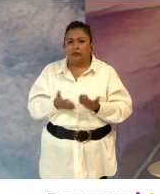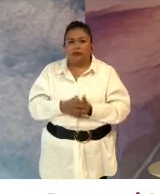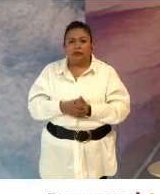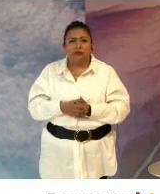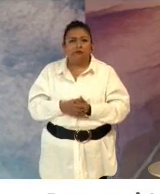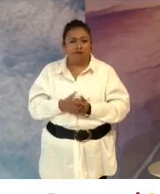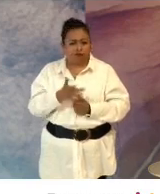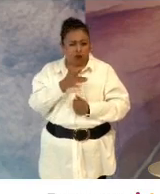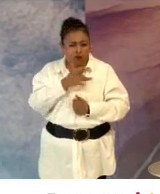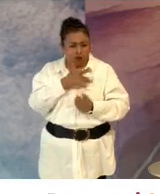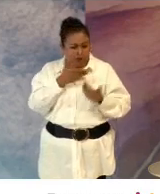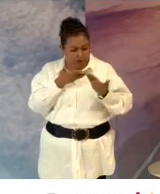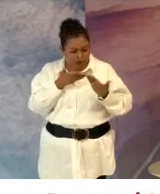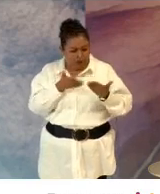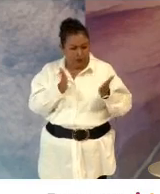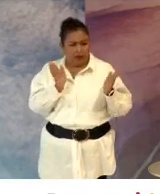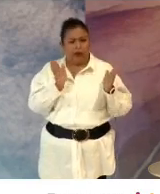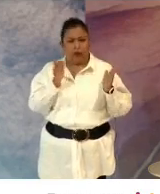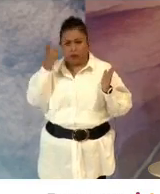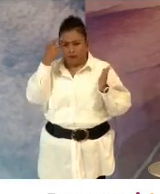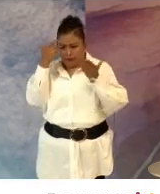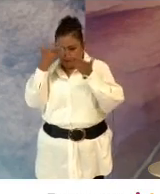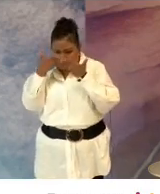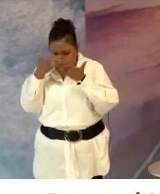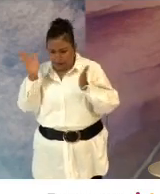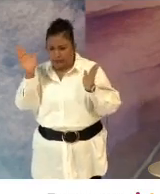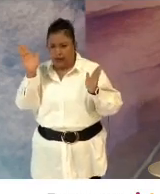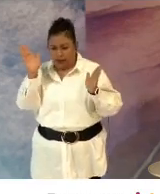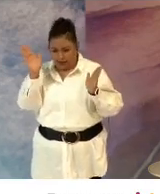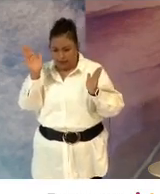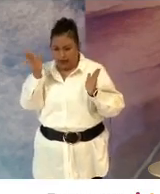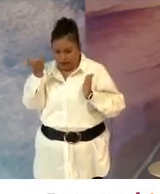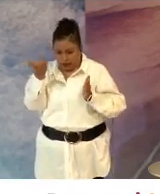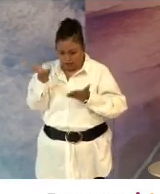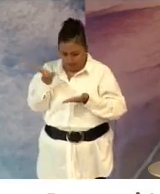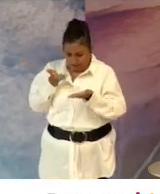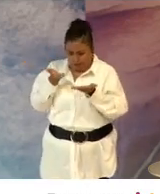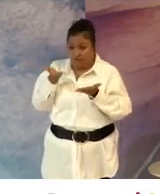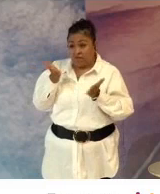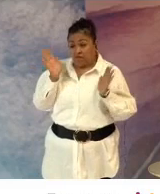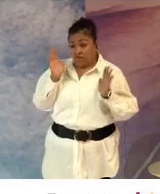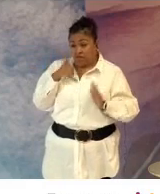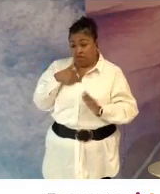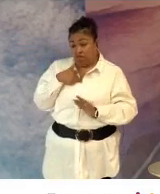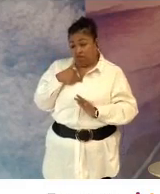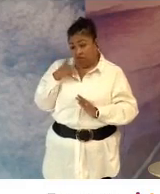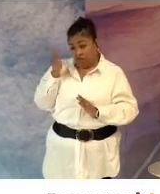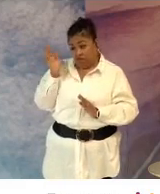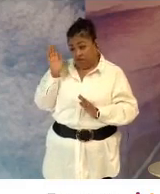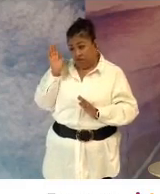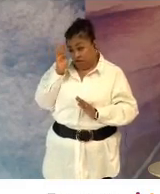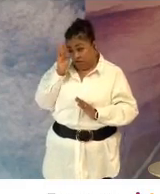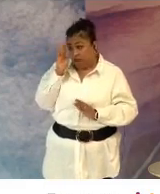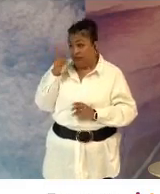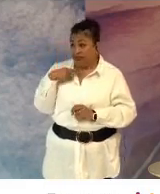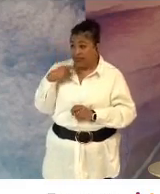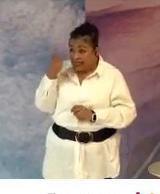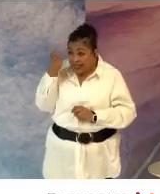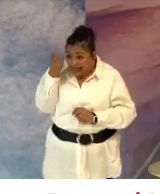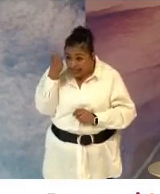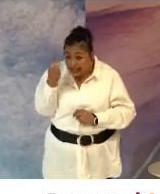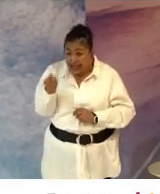de un corazón abierto y una mente abierta, y allí diría que esa